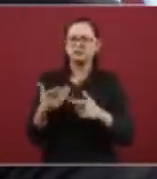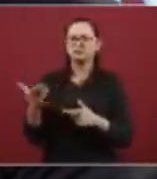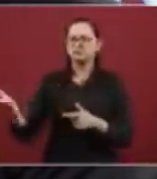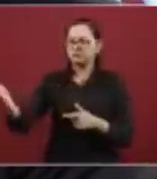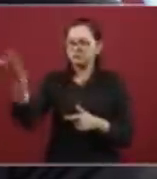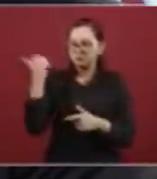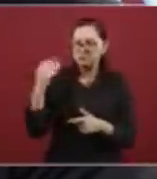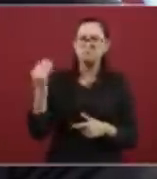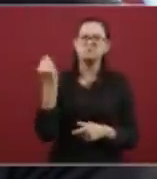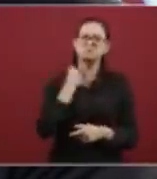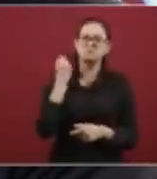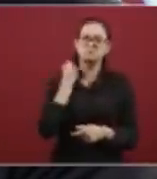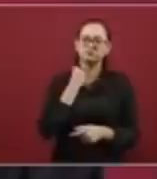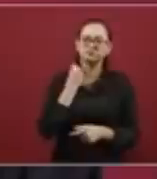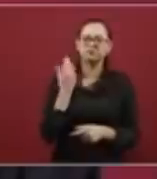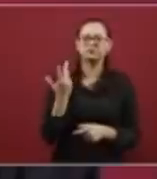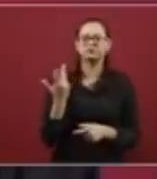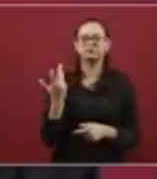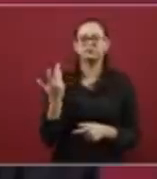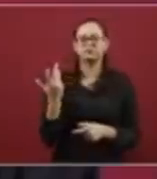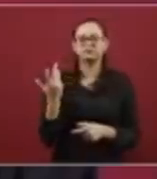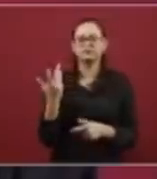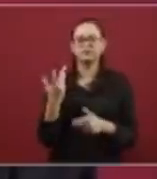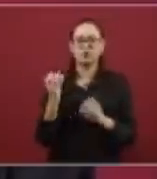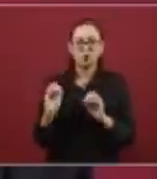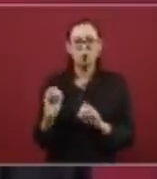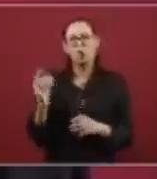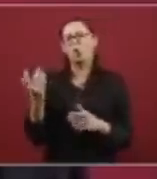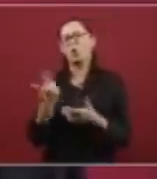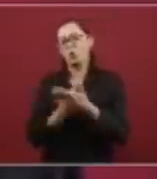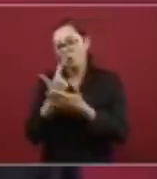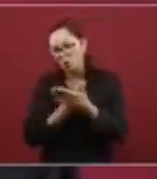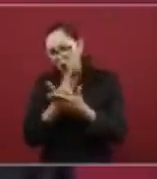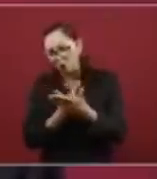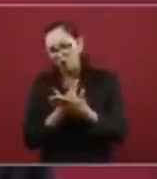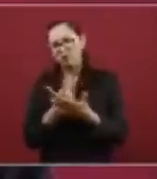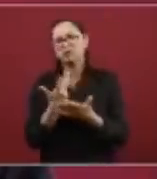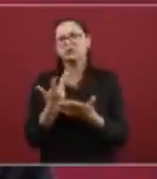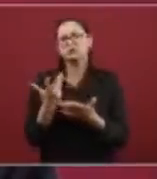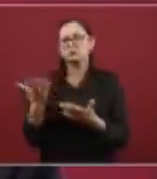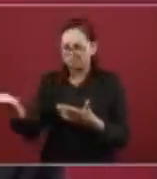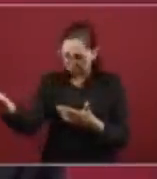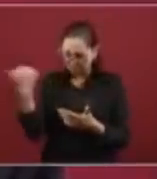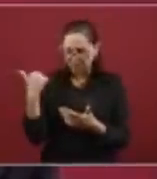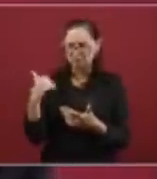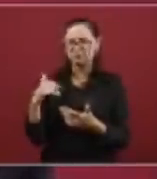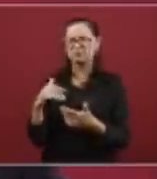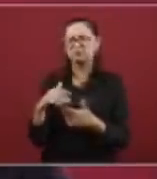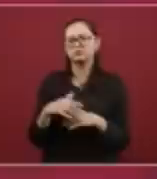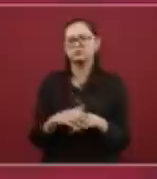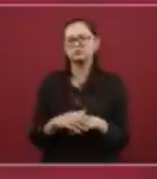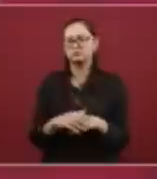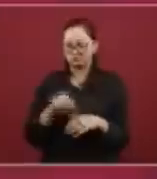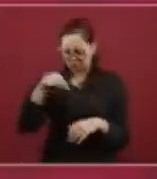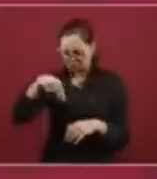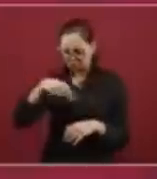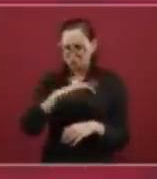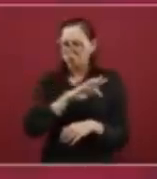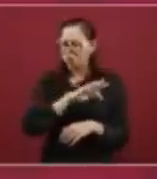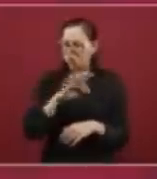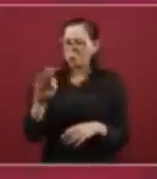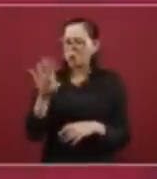al despacho de contabilidad, al despacho jurídico, aquí vas